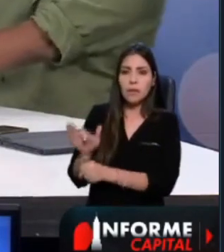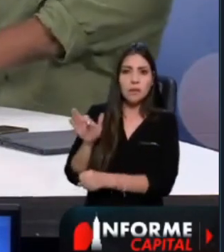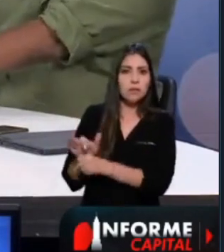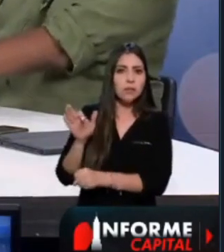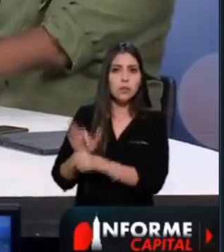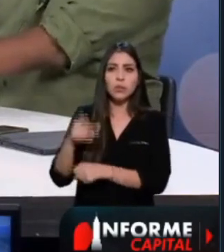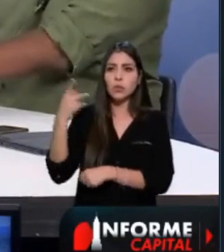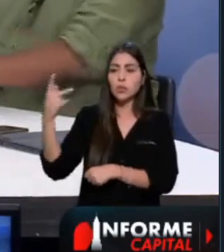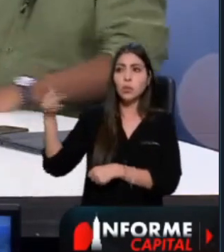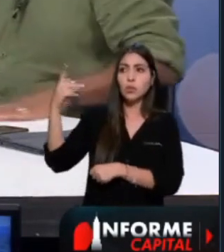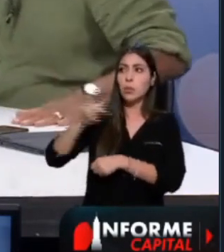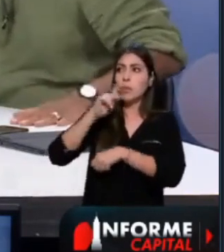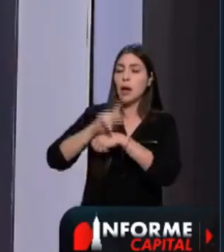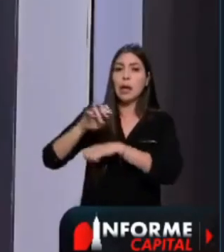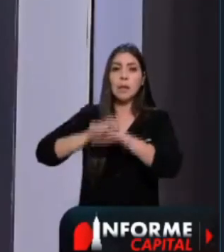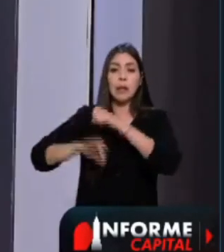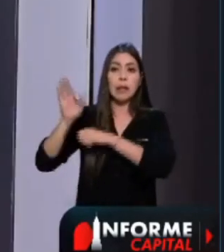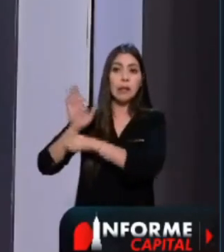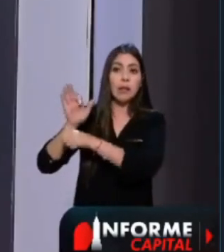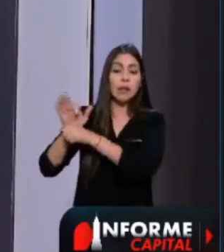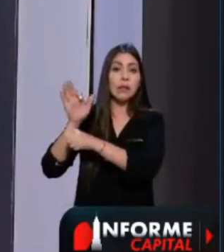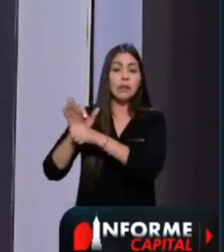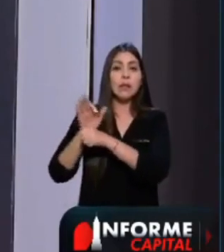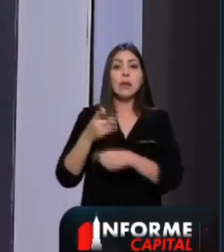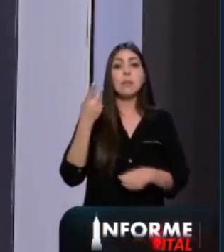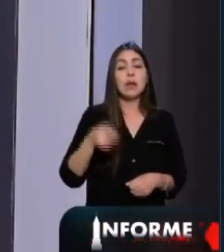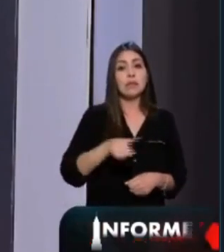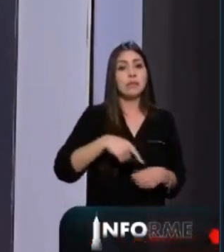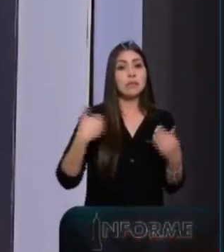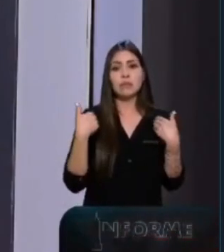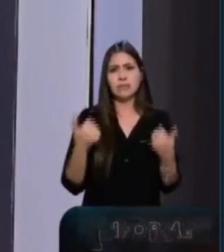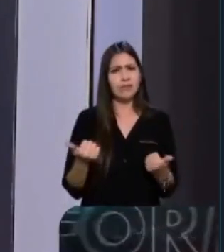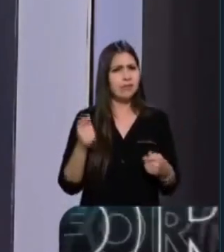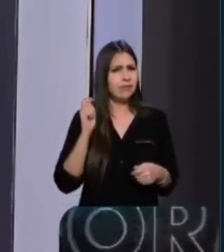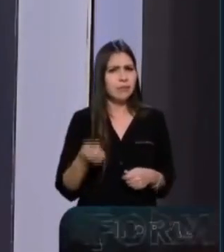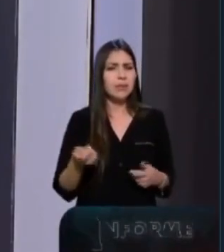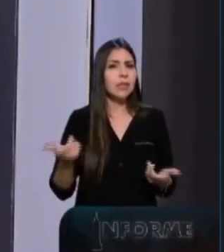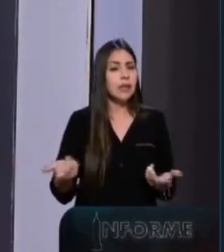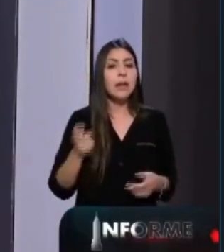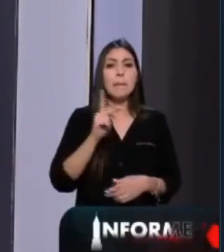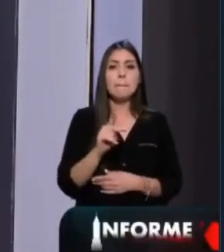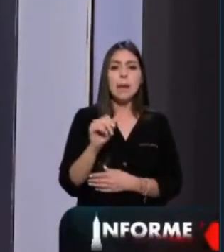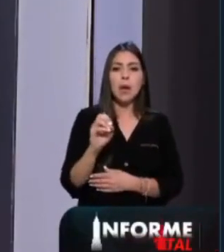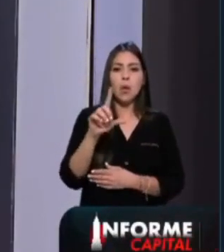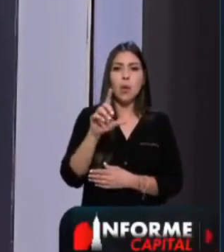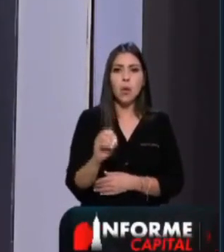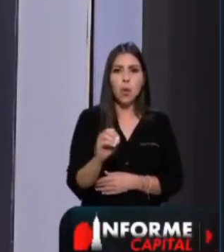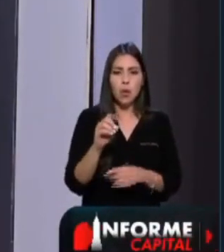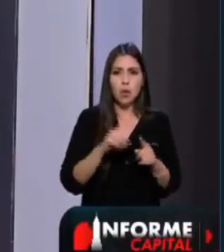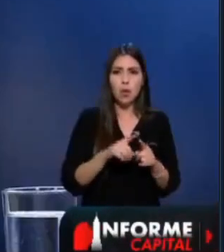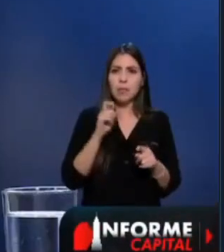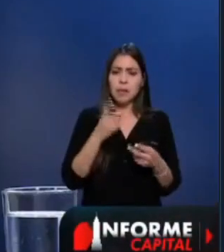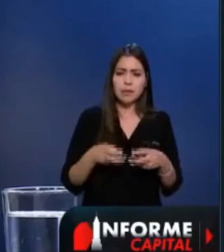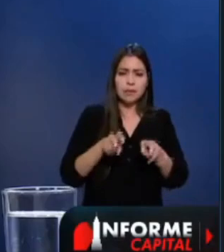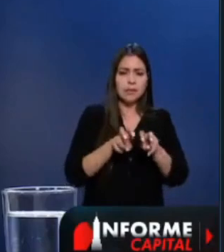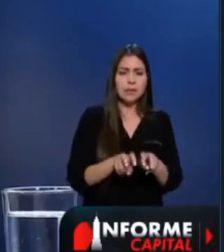empresas de sus países. Lo que ya no se entiende es que Paolo Salerno esté a un lado de la diputada Edna Díaz